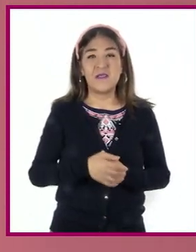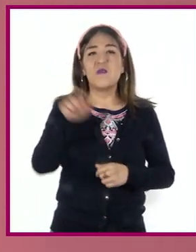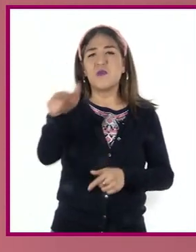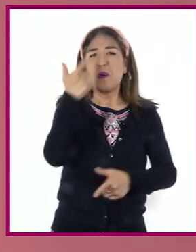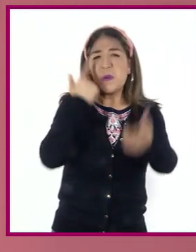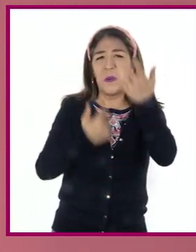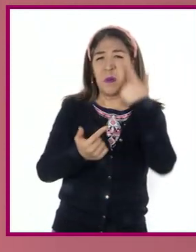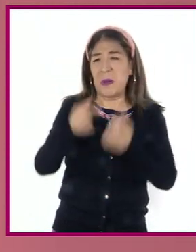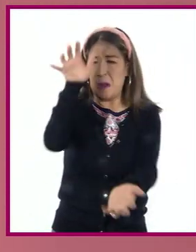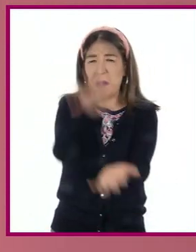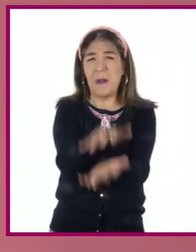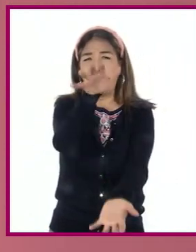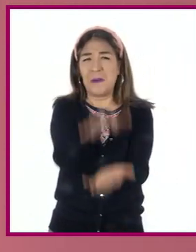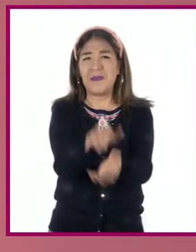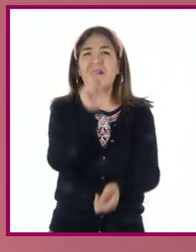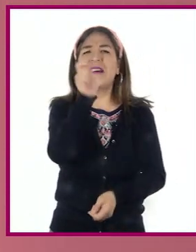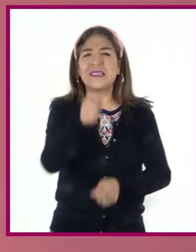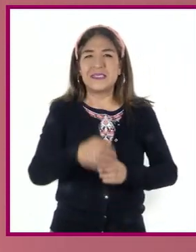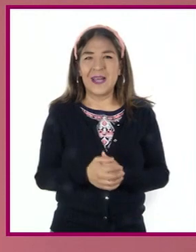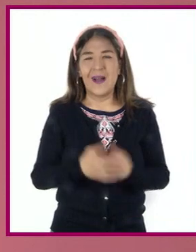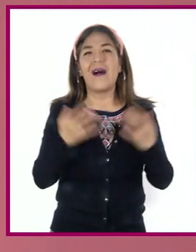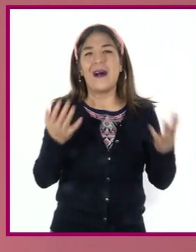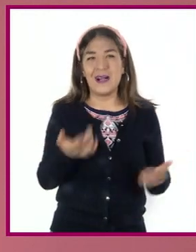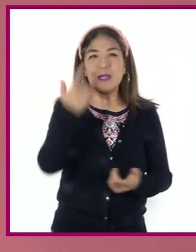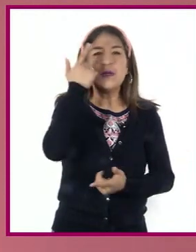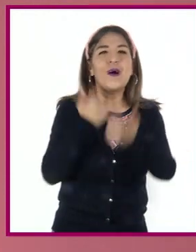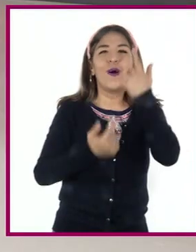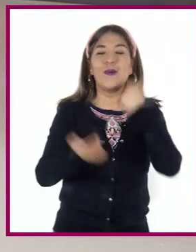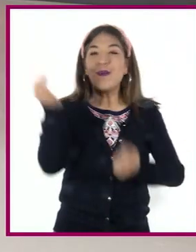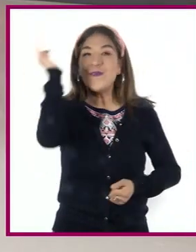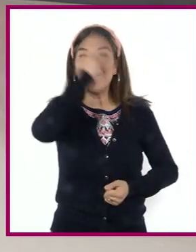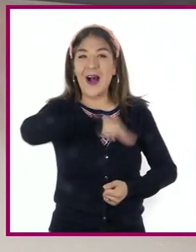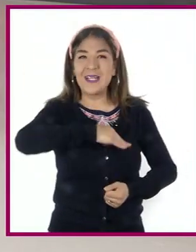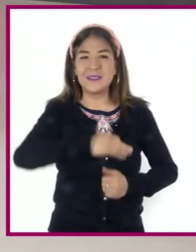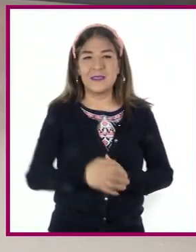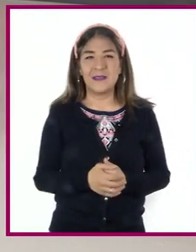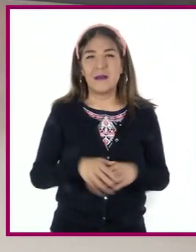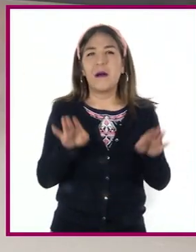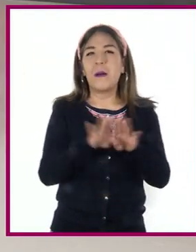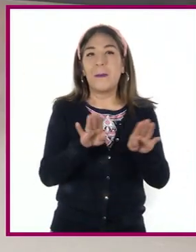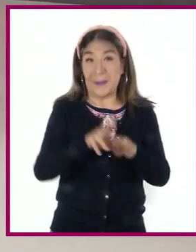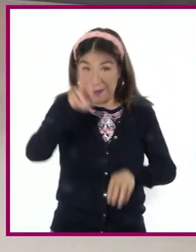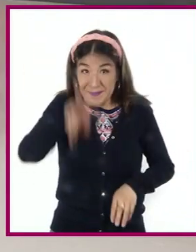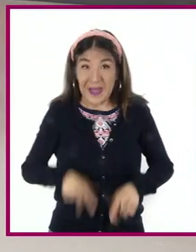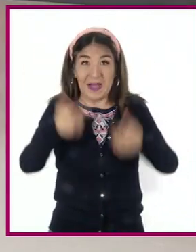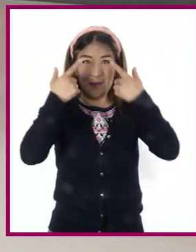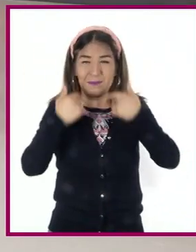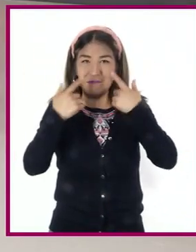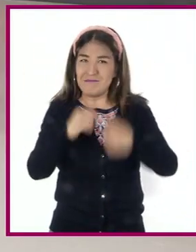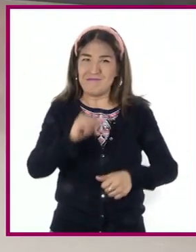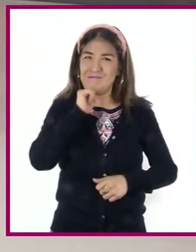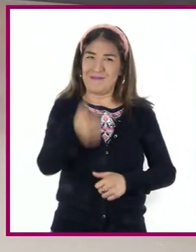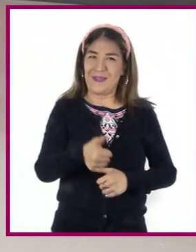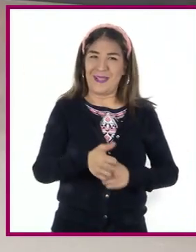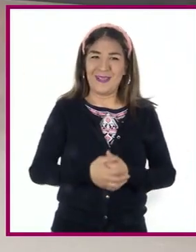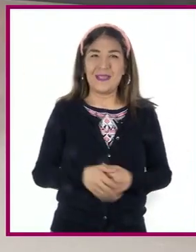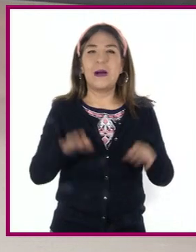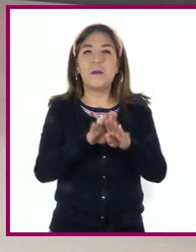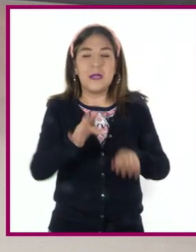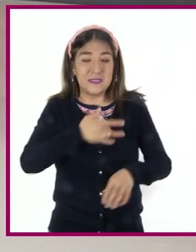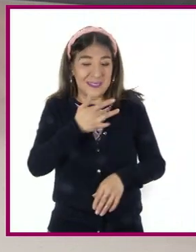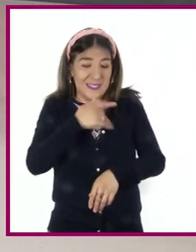personificación es cuando se dan características humanas a animales, objetos o fenómenos. Leamos